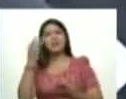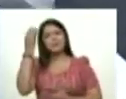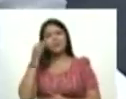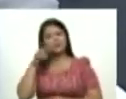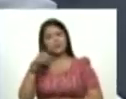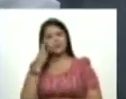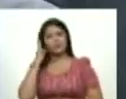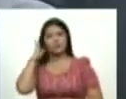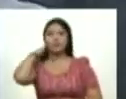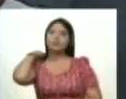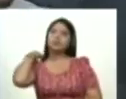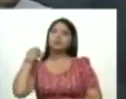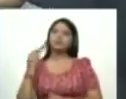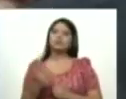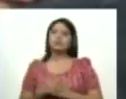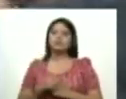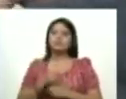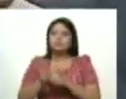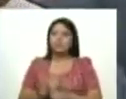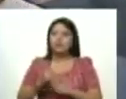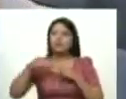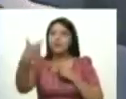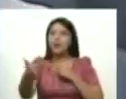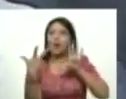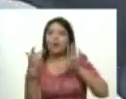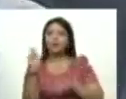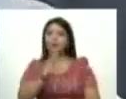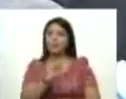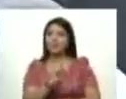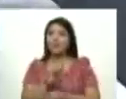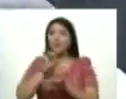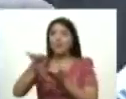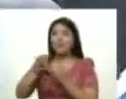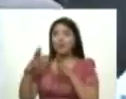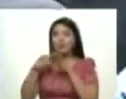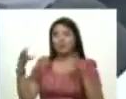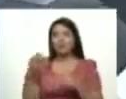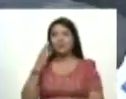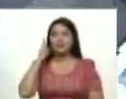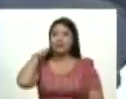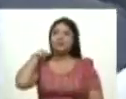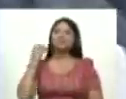eso? Hablamos dentro de 8 meses. Cuando lo saquen de aquí,